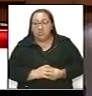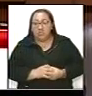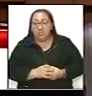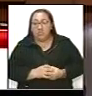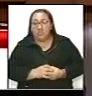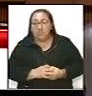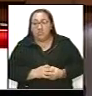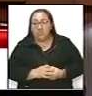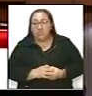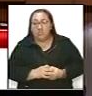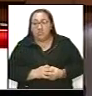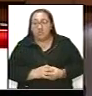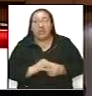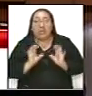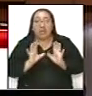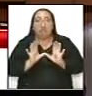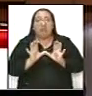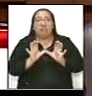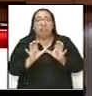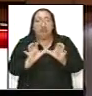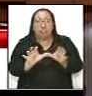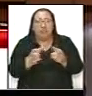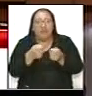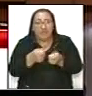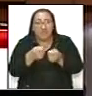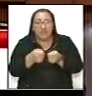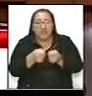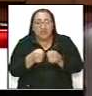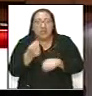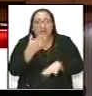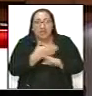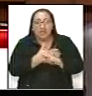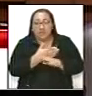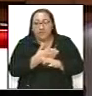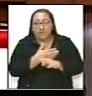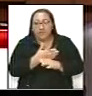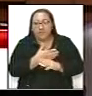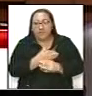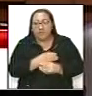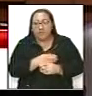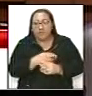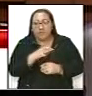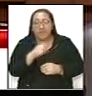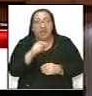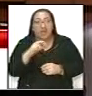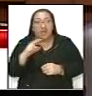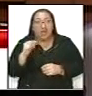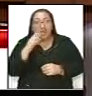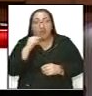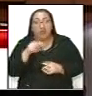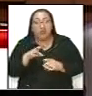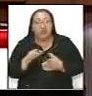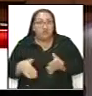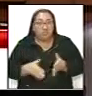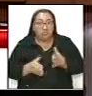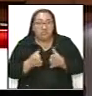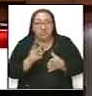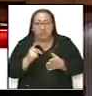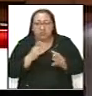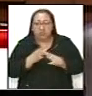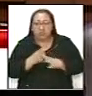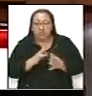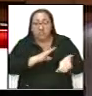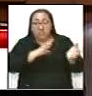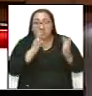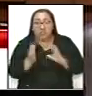Tiempo adicional. Arrinconando al viejo partido comunista Patria Roja que estaba en su conducción, iban a